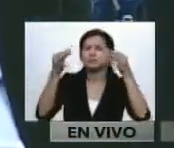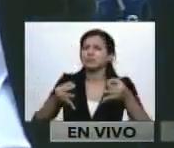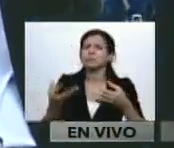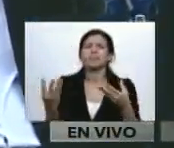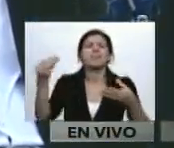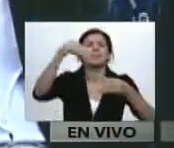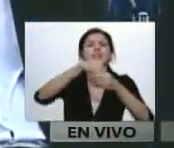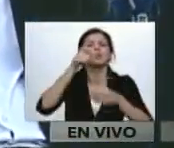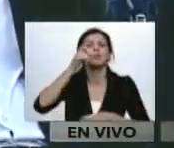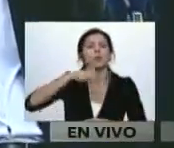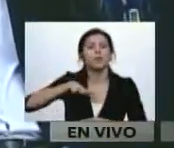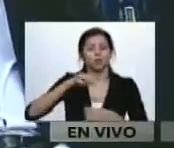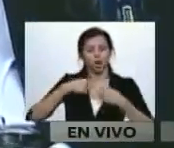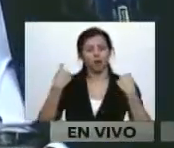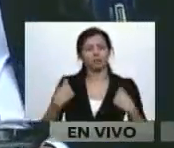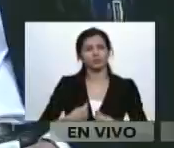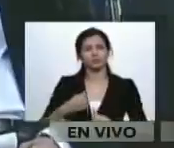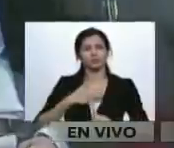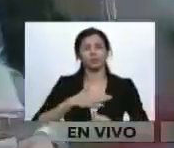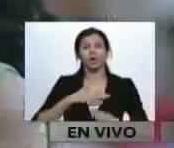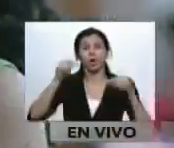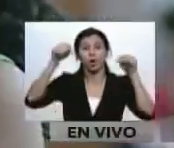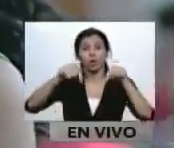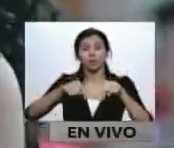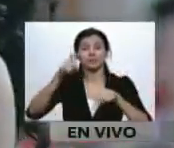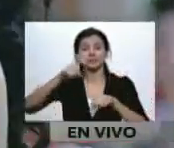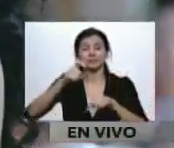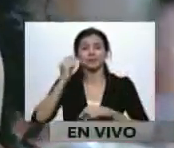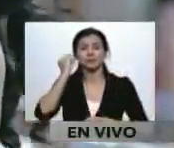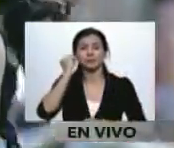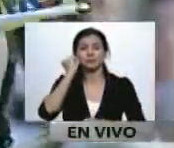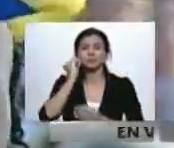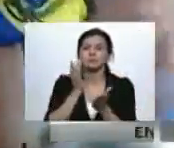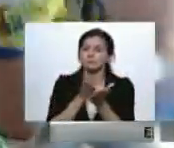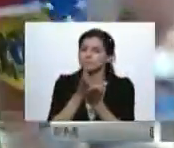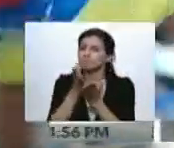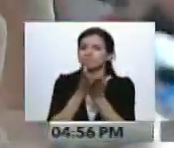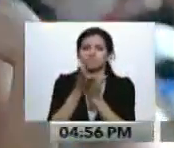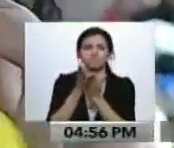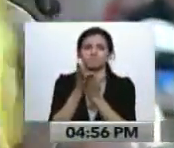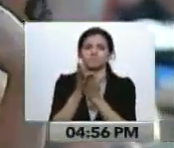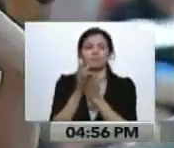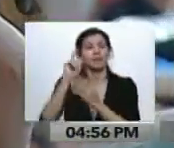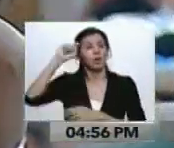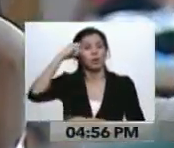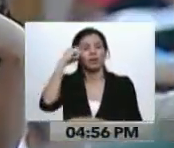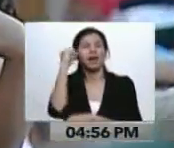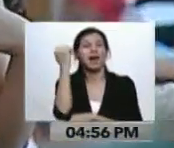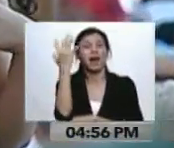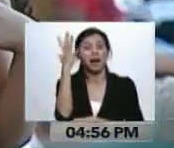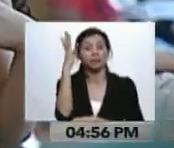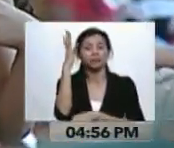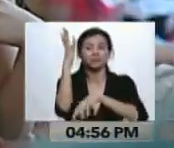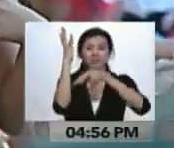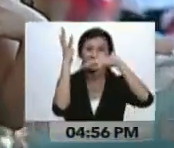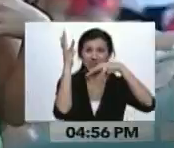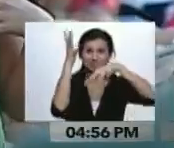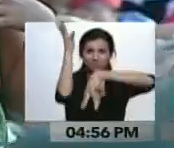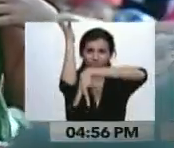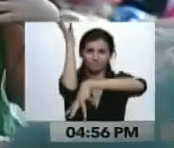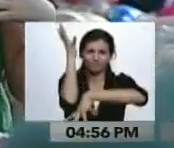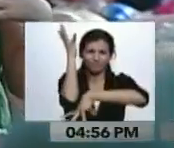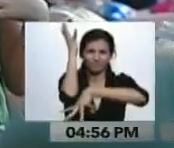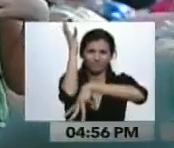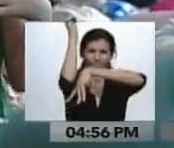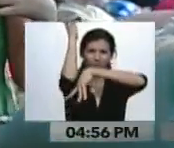pueblo. Hoy es necesario seguir retomando el árbol de las tres raíces, conduciéndonos con el